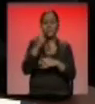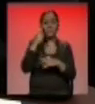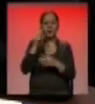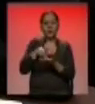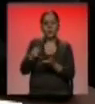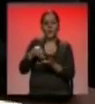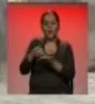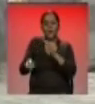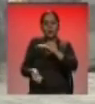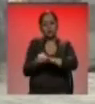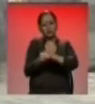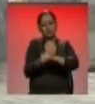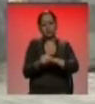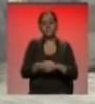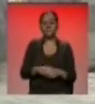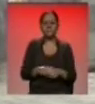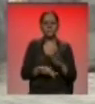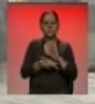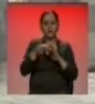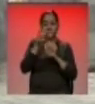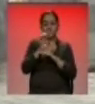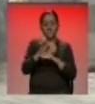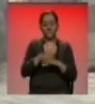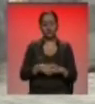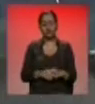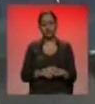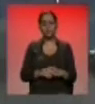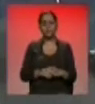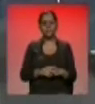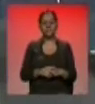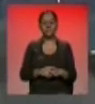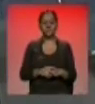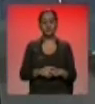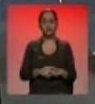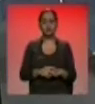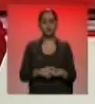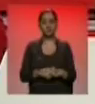pagar coimas en la estatal de petróleos. Daniel Montalvo, Gama Noticias.